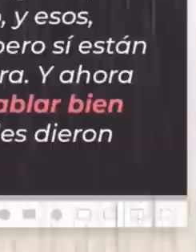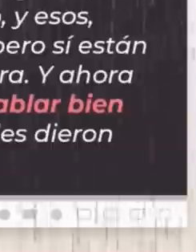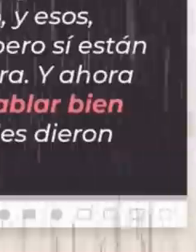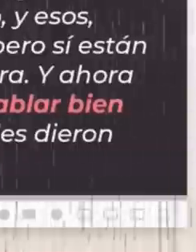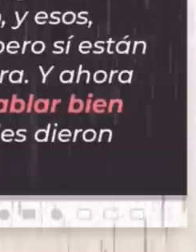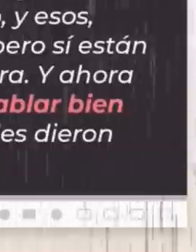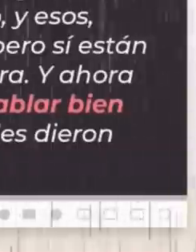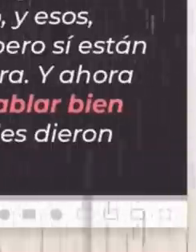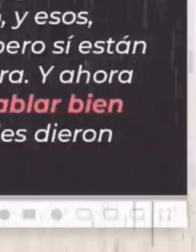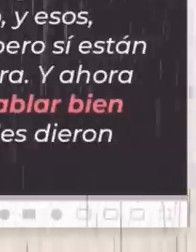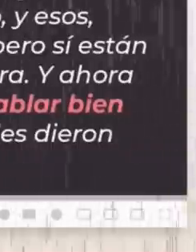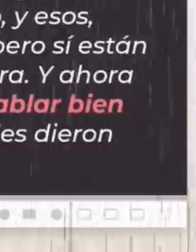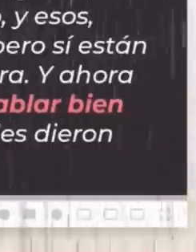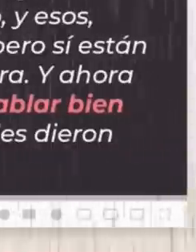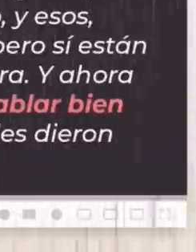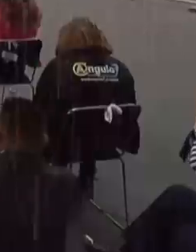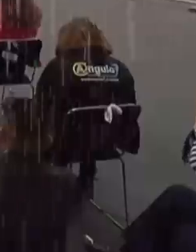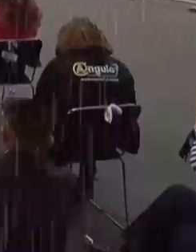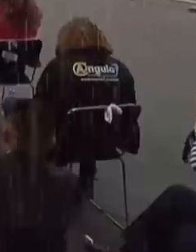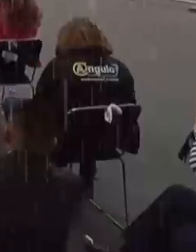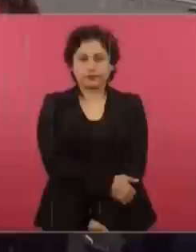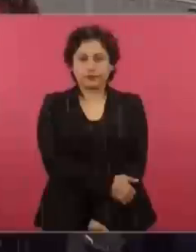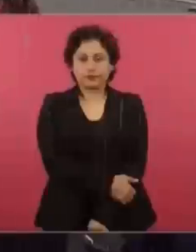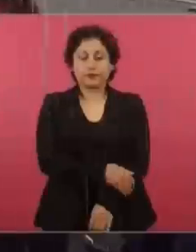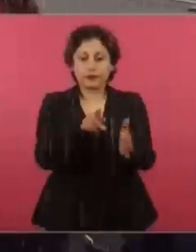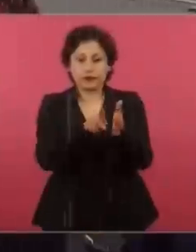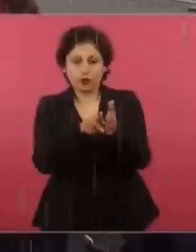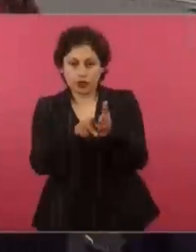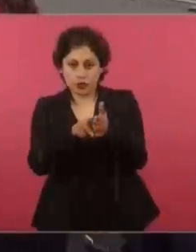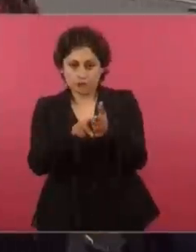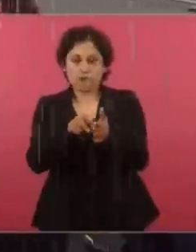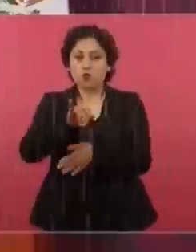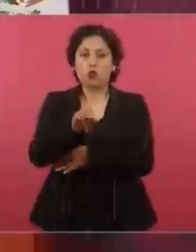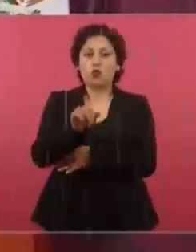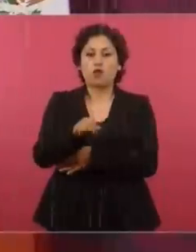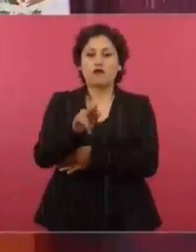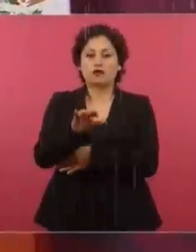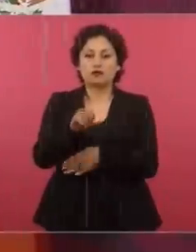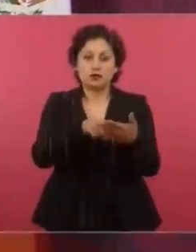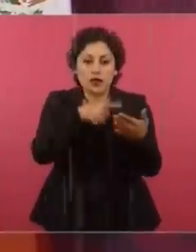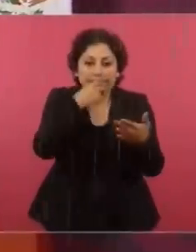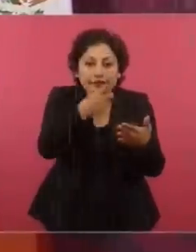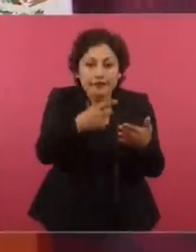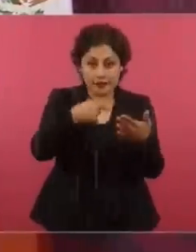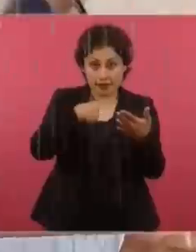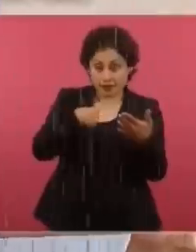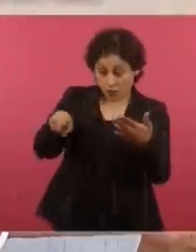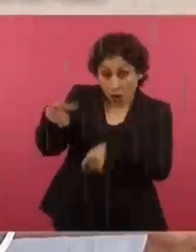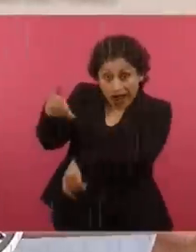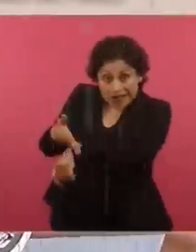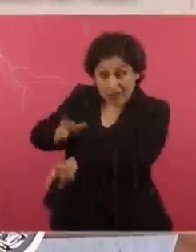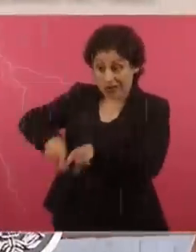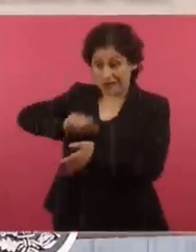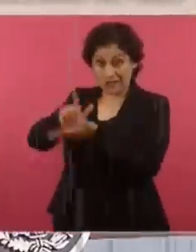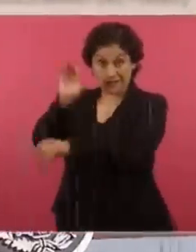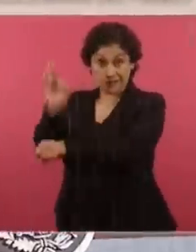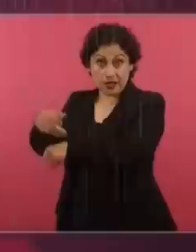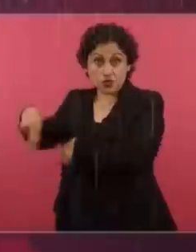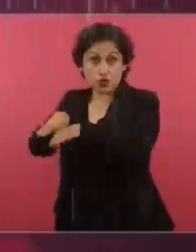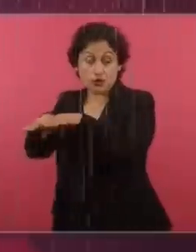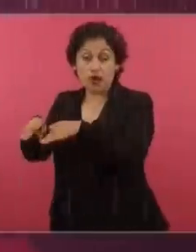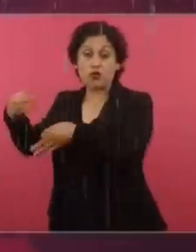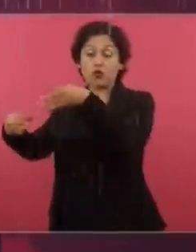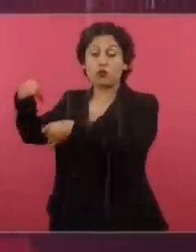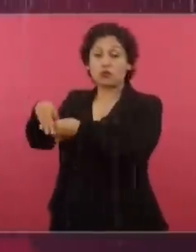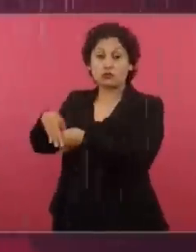Juan Francisco que estoy amenazando con desaforar a los magistrados no no